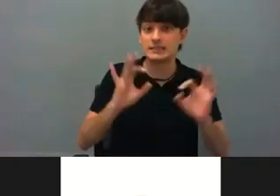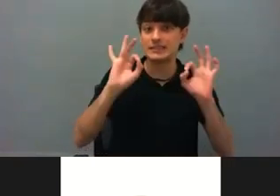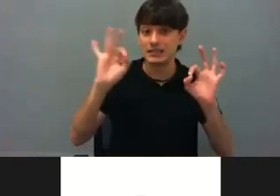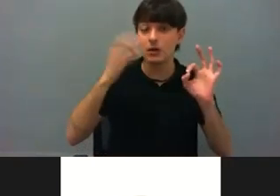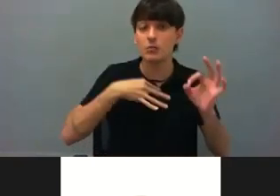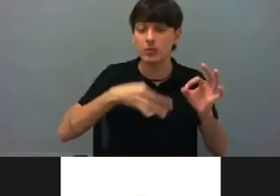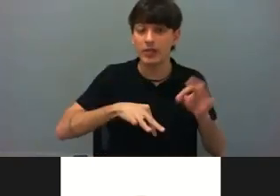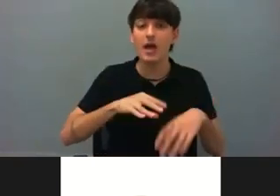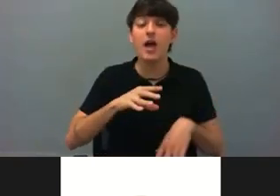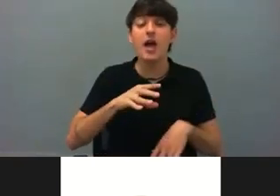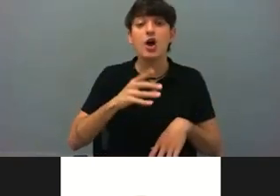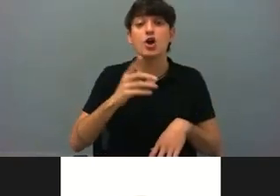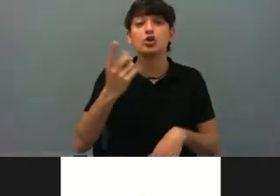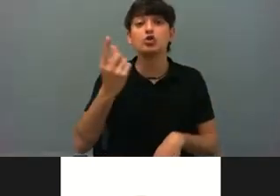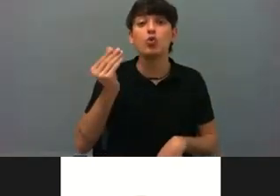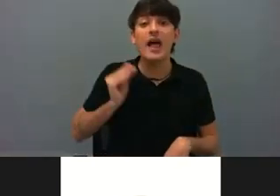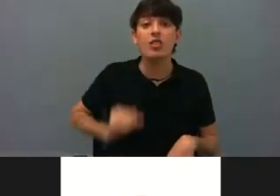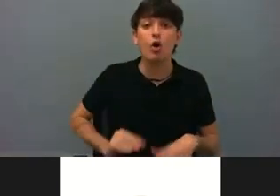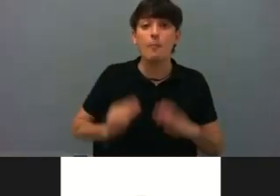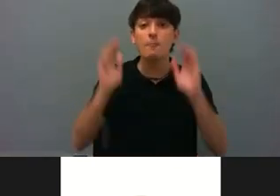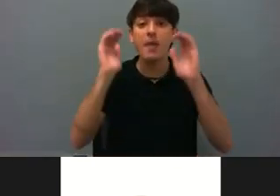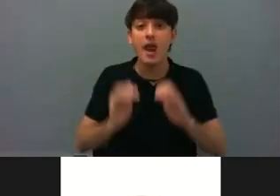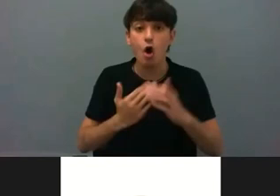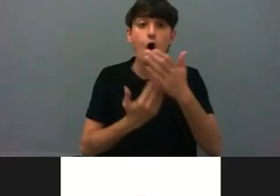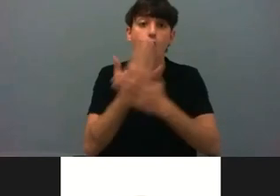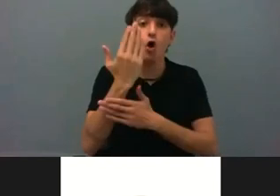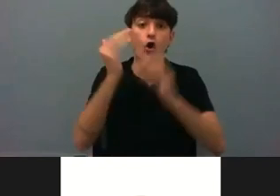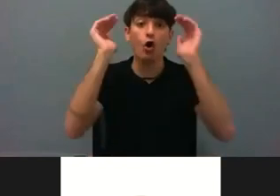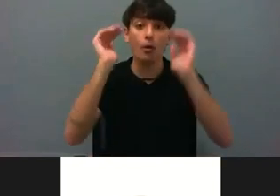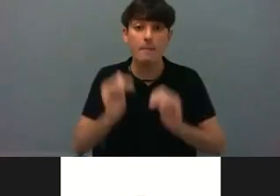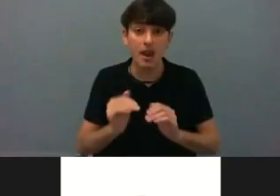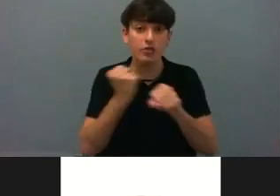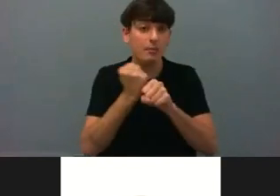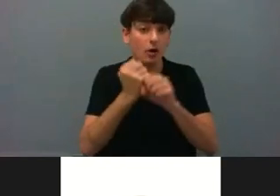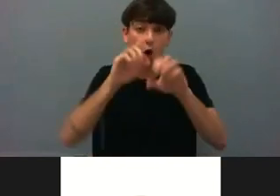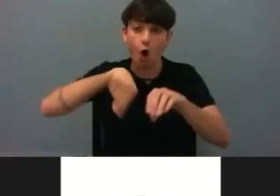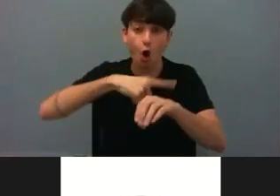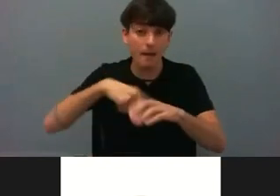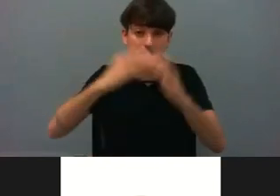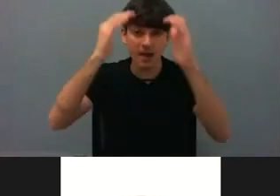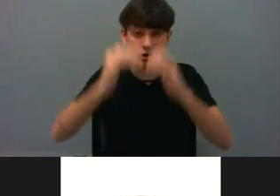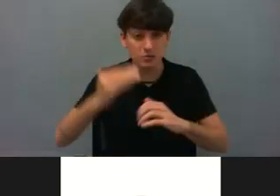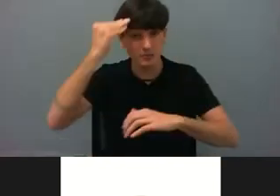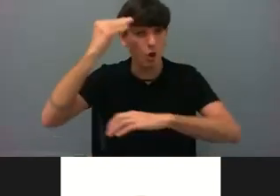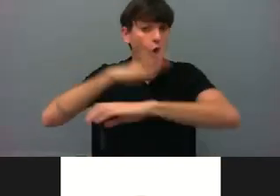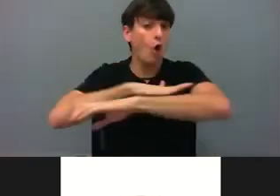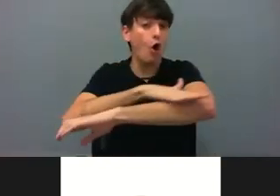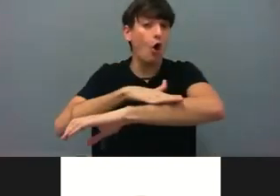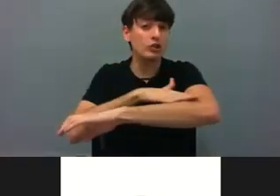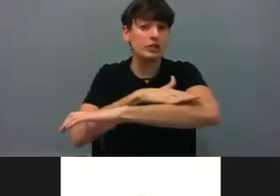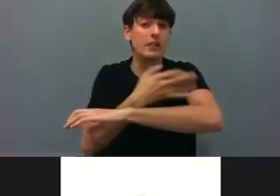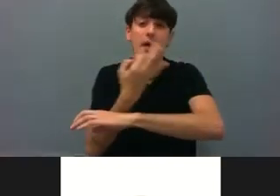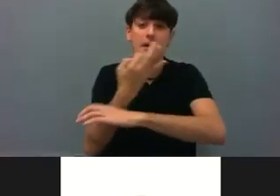por reducción de jornada o lo tienes un poco complicado. Esa es la verdad, ¿eh? Debería ser el Estado quien realmente aportara las